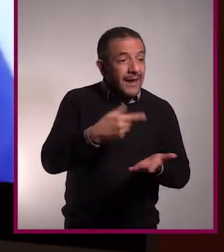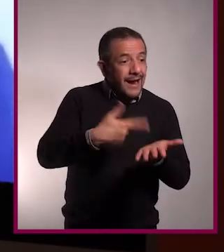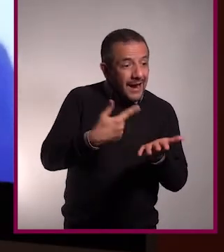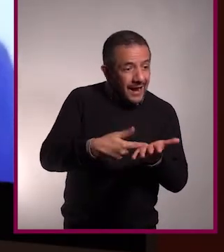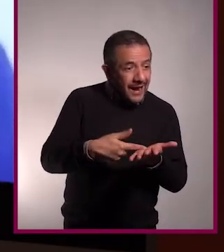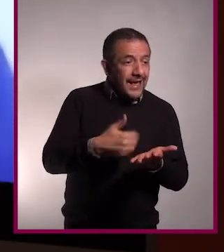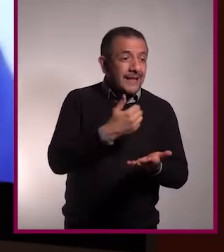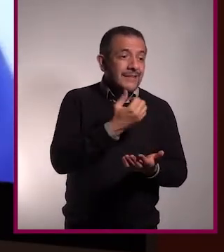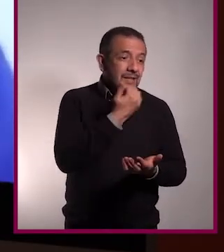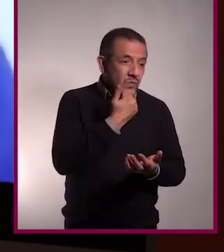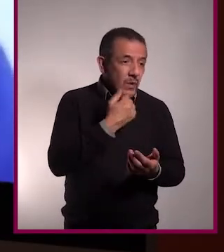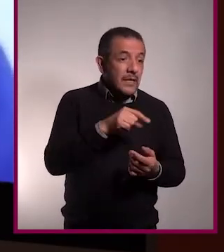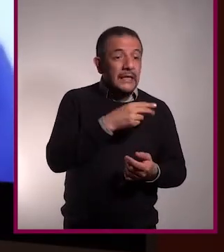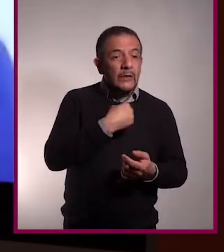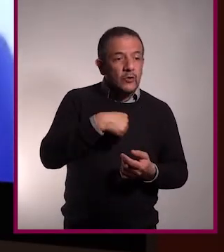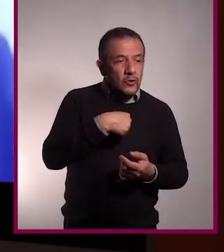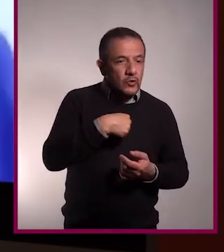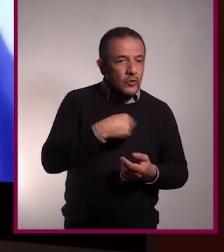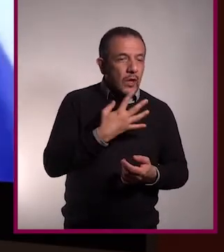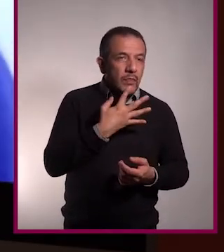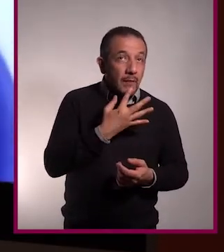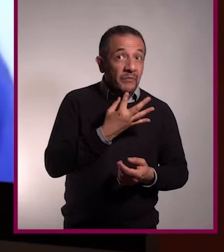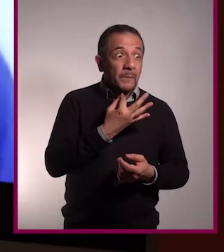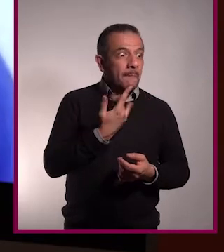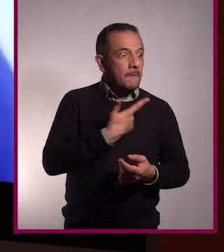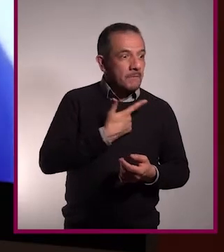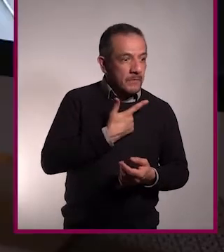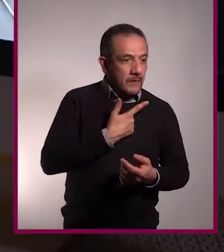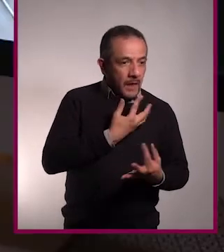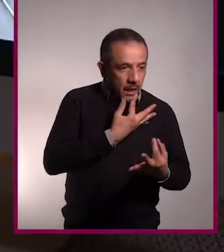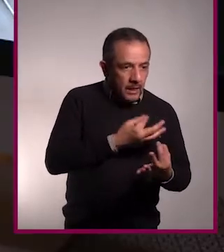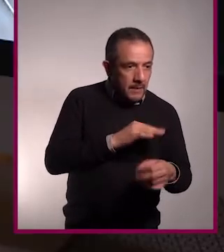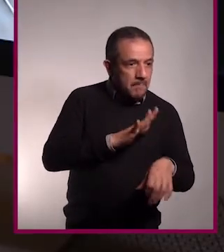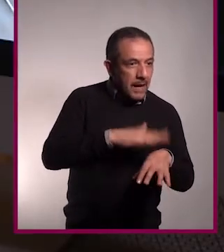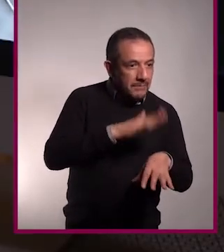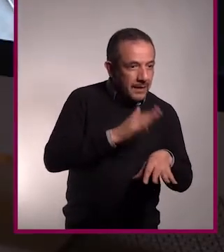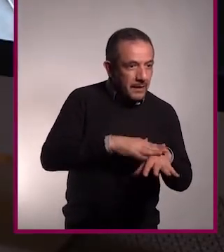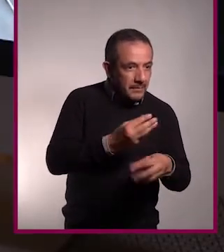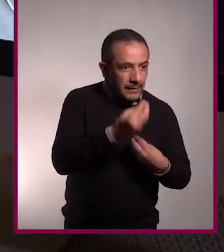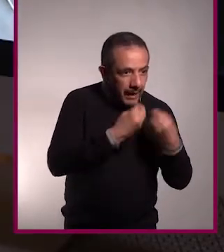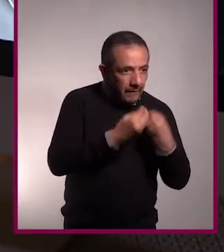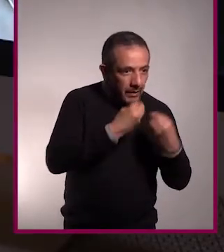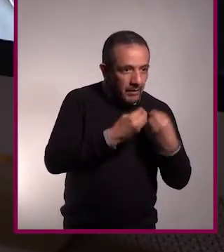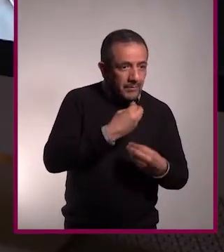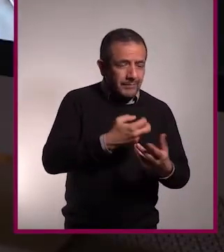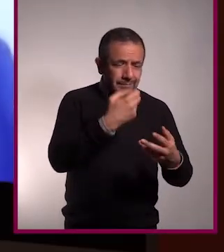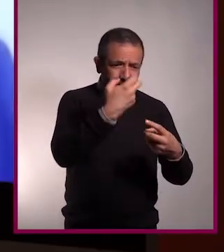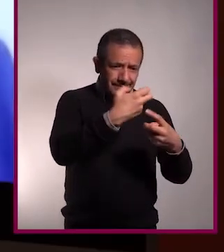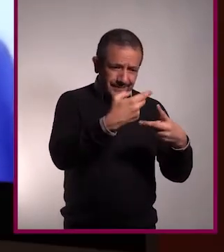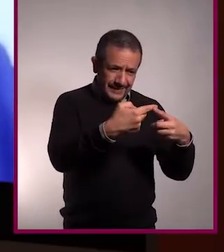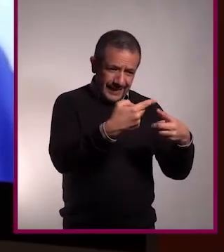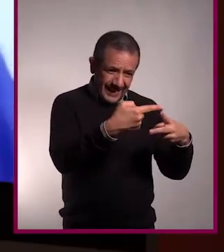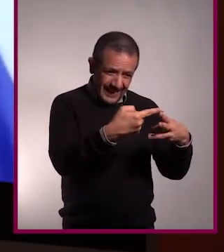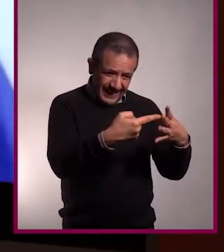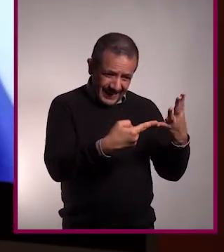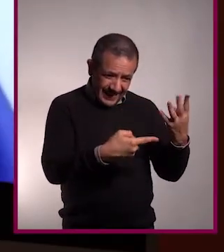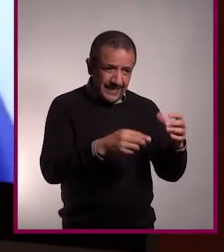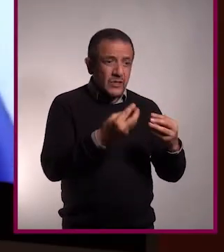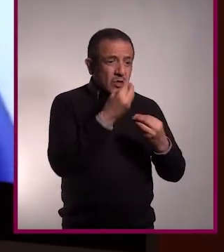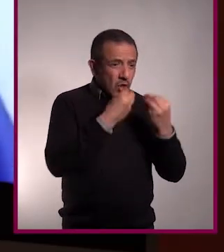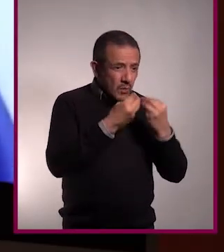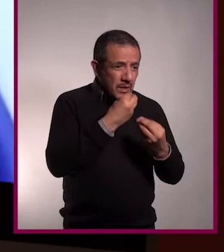de azúcar, de sal, de grasa, o sea, son productos que están hechos para que nos encanten y para que consumamos más. Entonces, bueno, pues